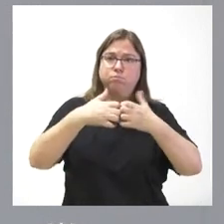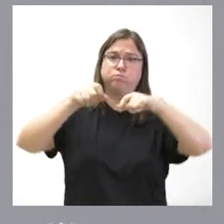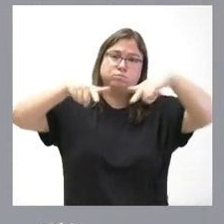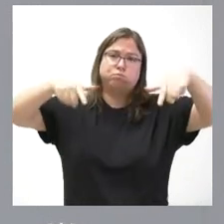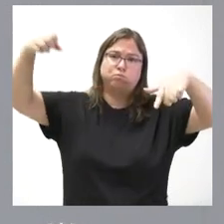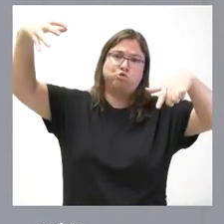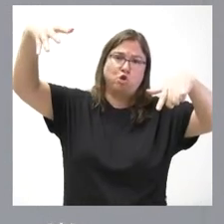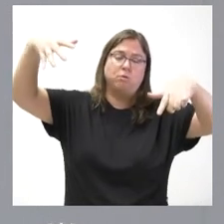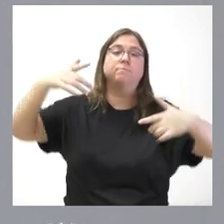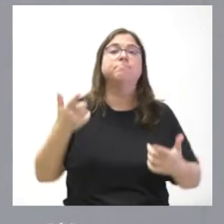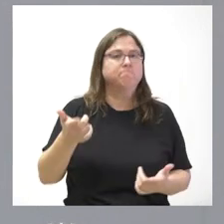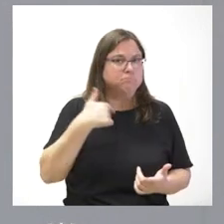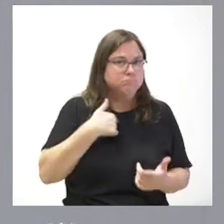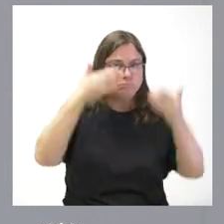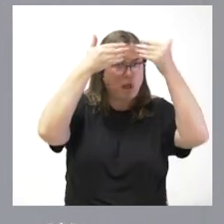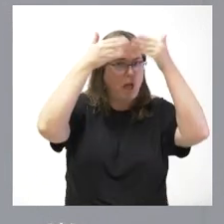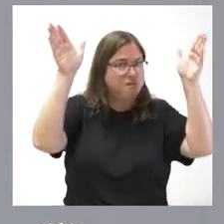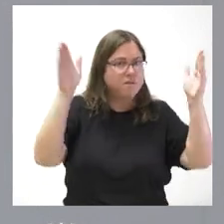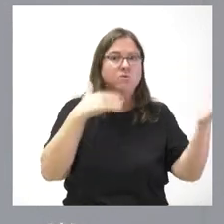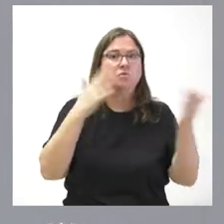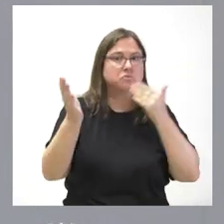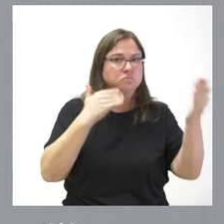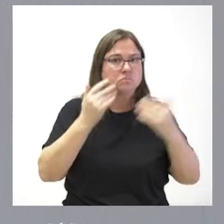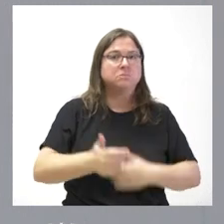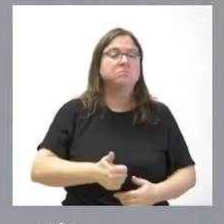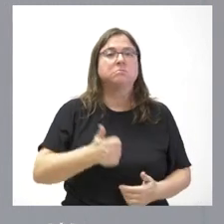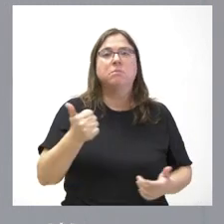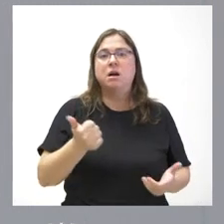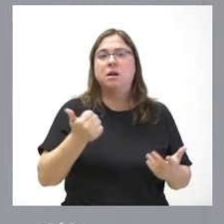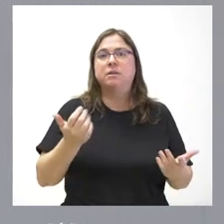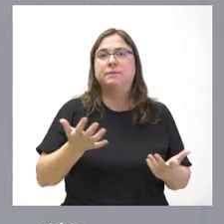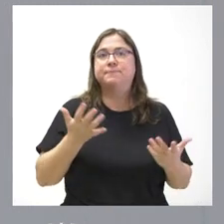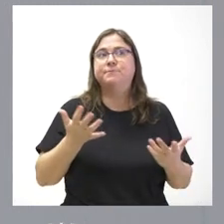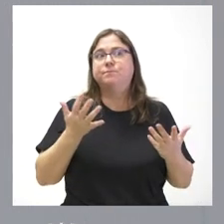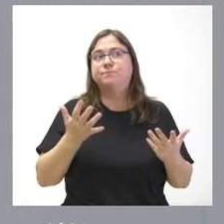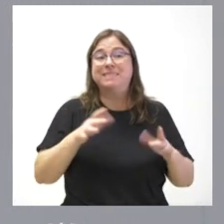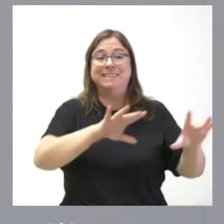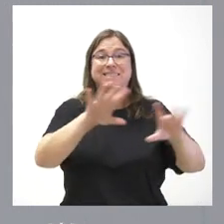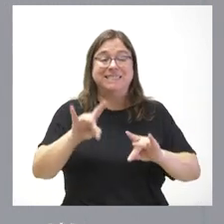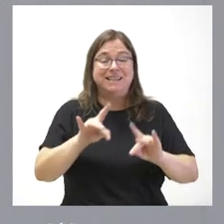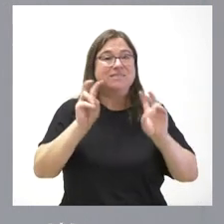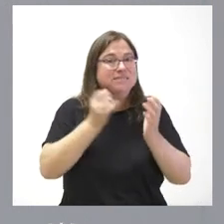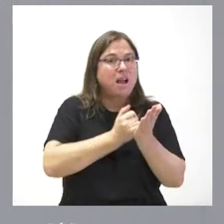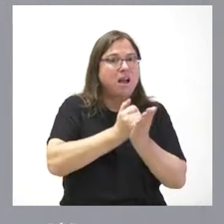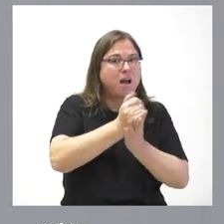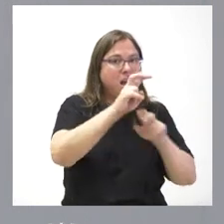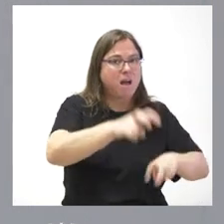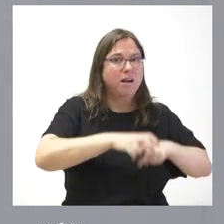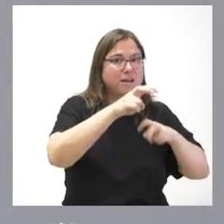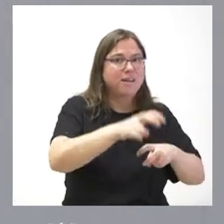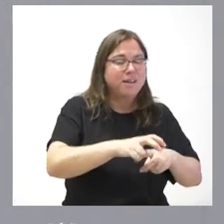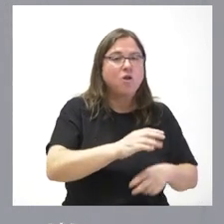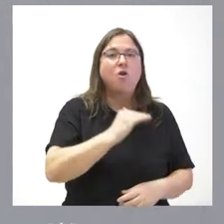nosotros estamos siempre abiertos a ver si hay más terrenos de carácter agrícola con un